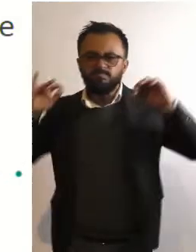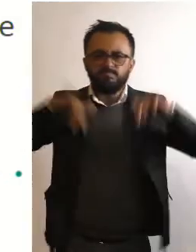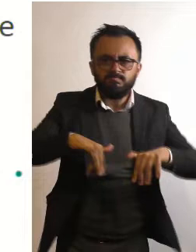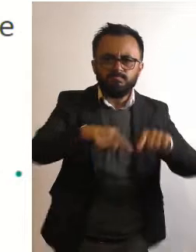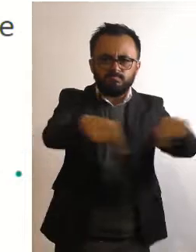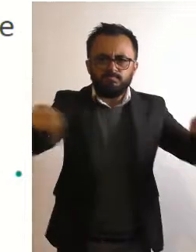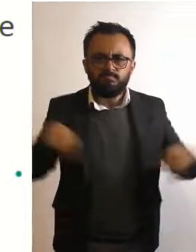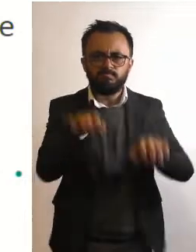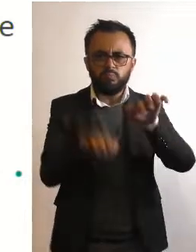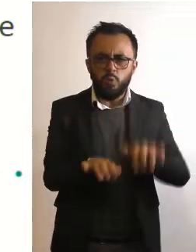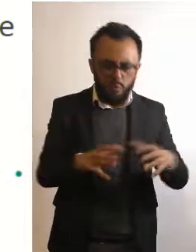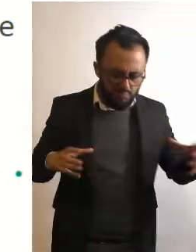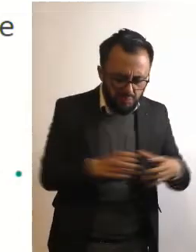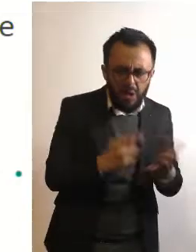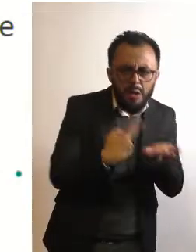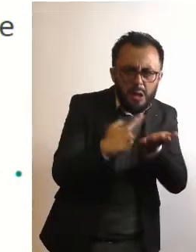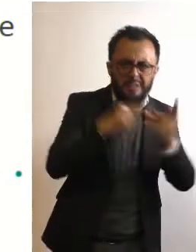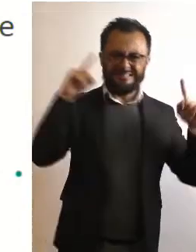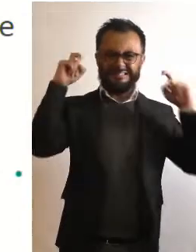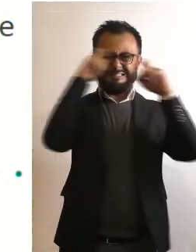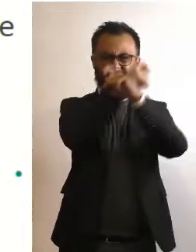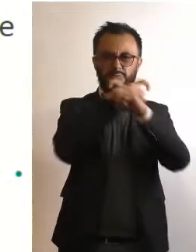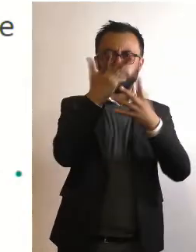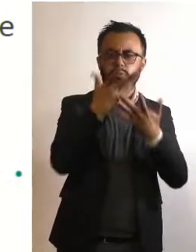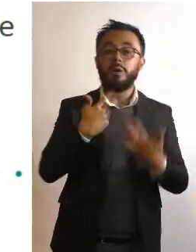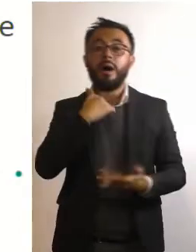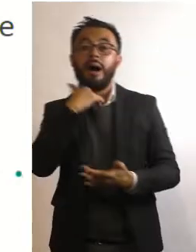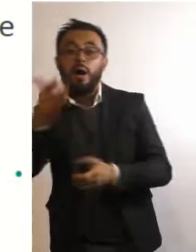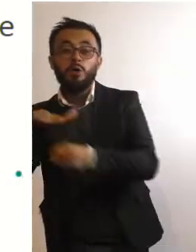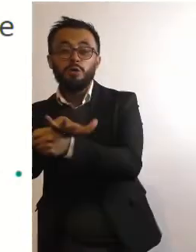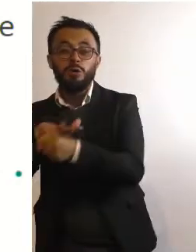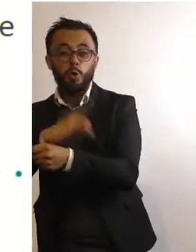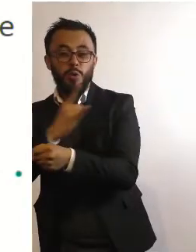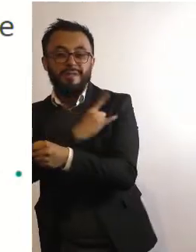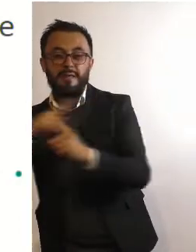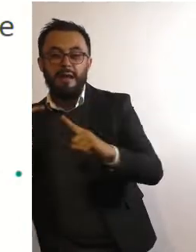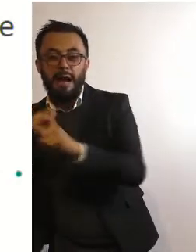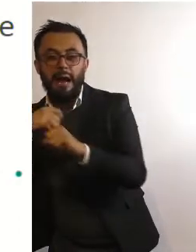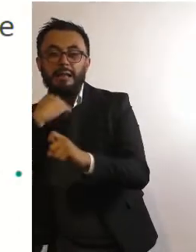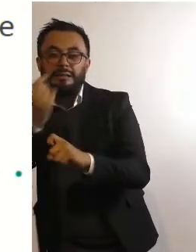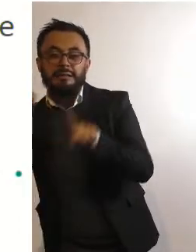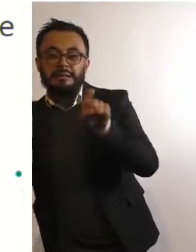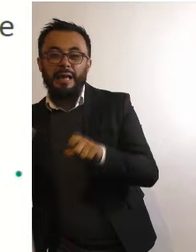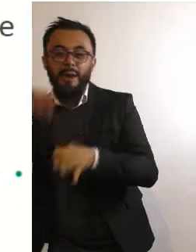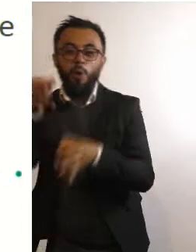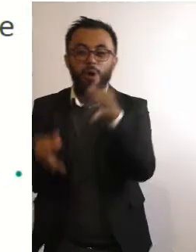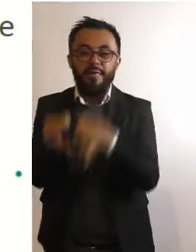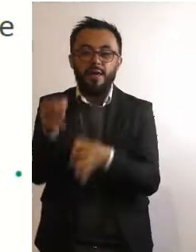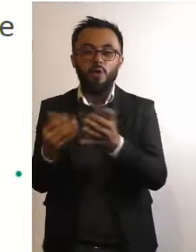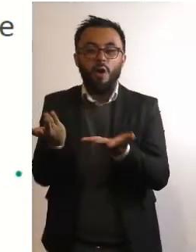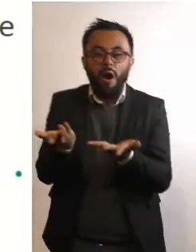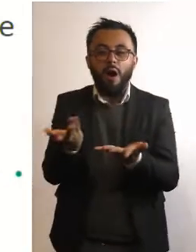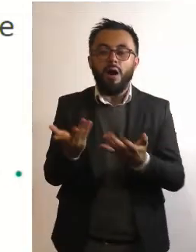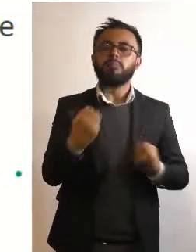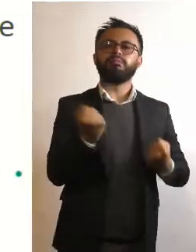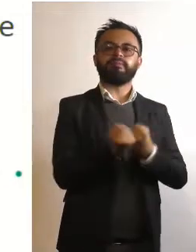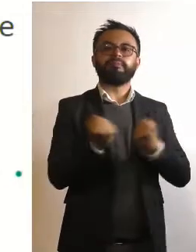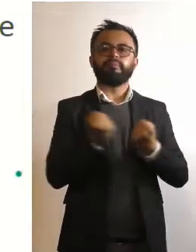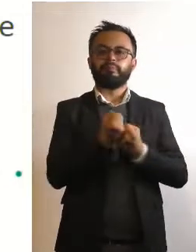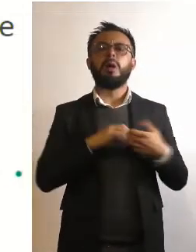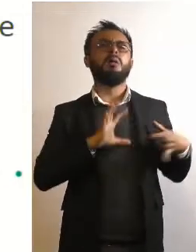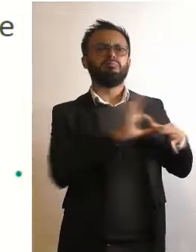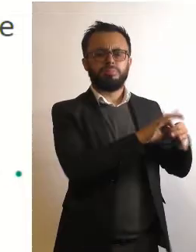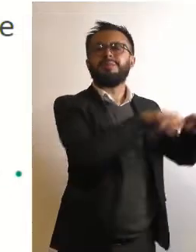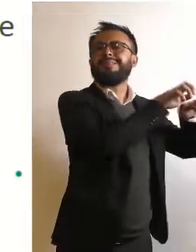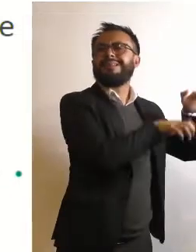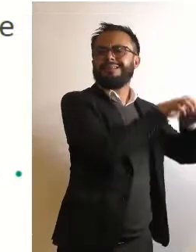temas jurídicos. Y este está pues en conjunto con la Secretaría General. Se creó la